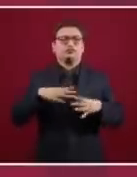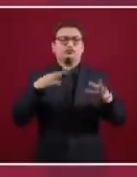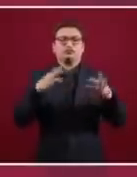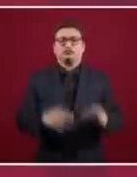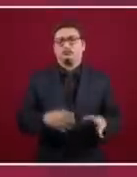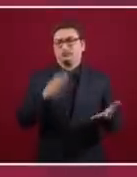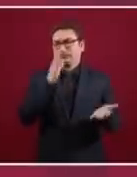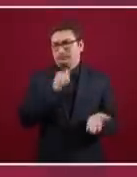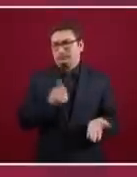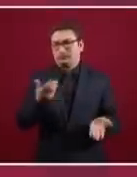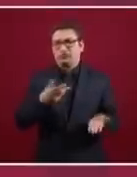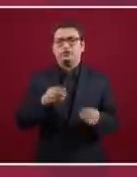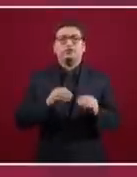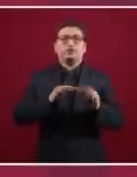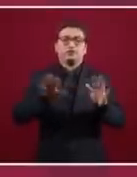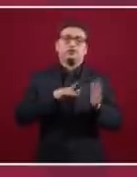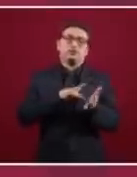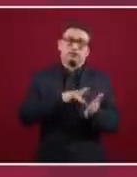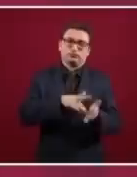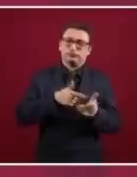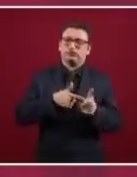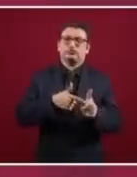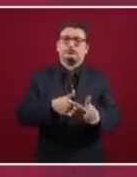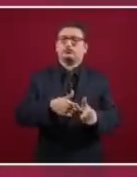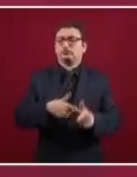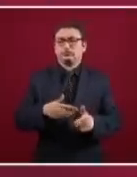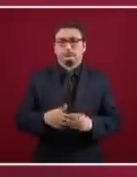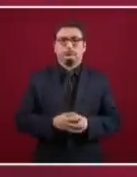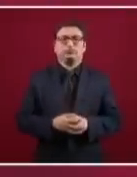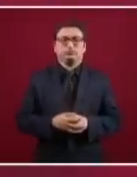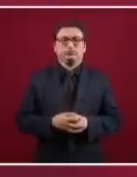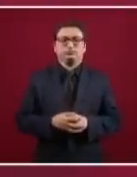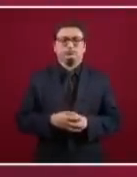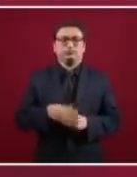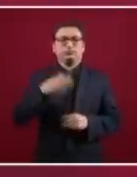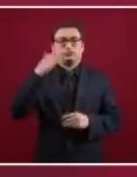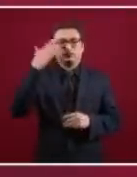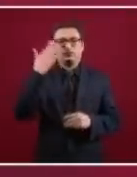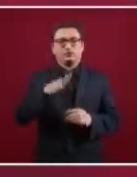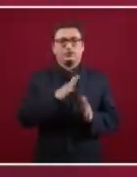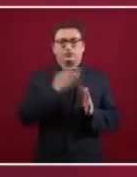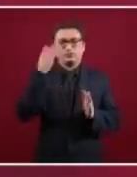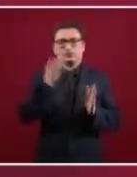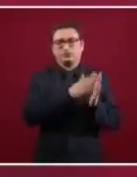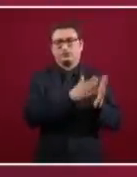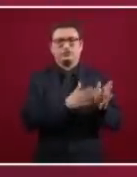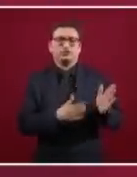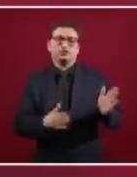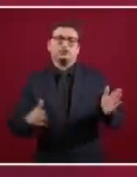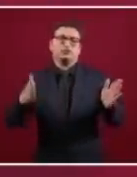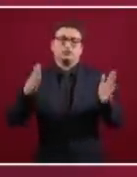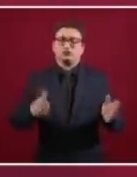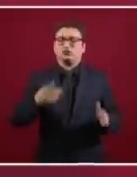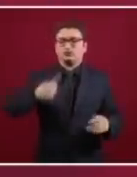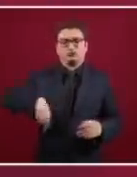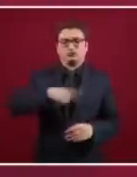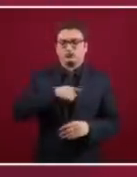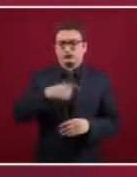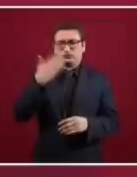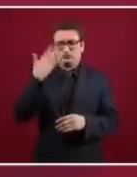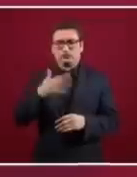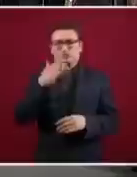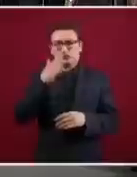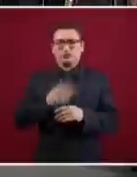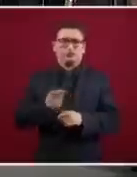y seguirla apoyando durante todo este tiempo que vamos a conformar